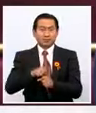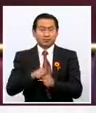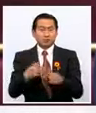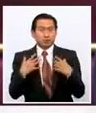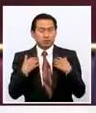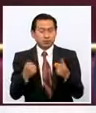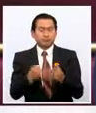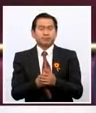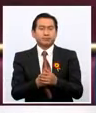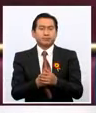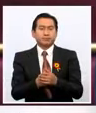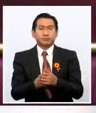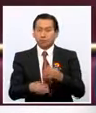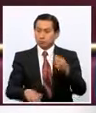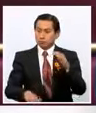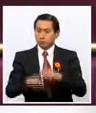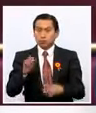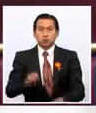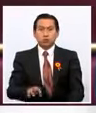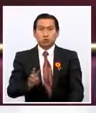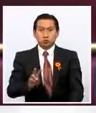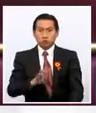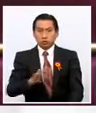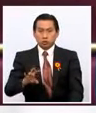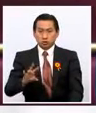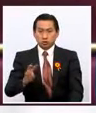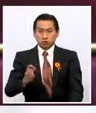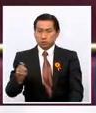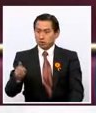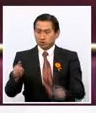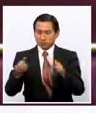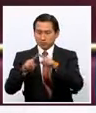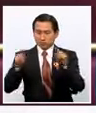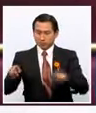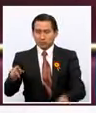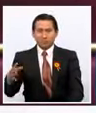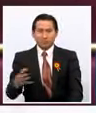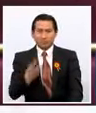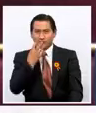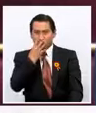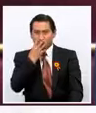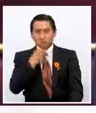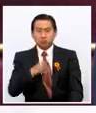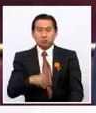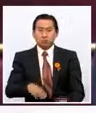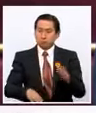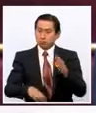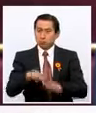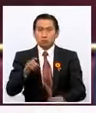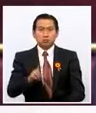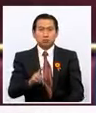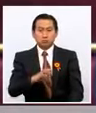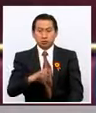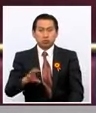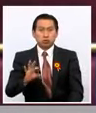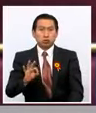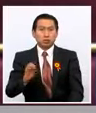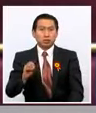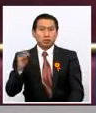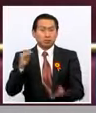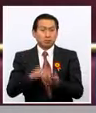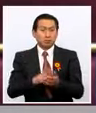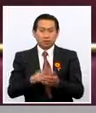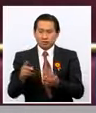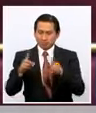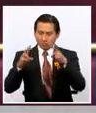más de 270 respiradores más de 190.000 pruebas inversión